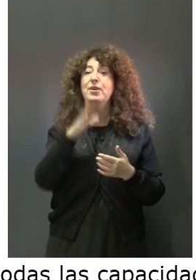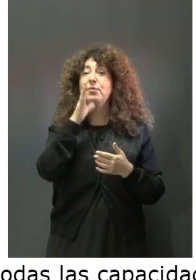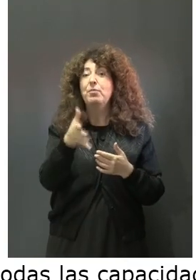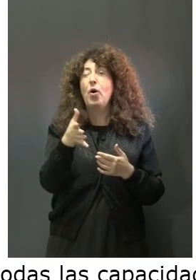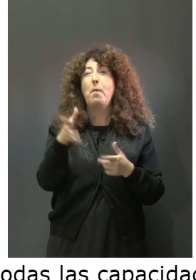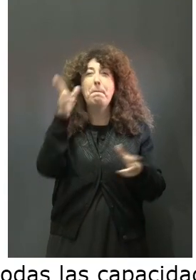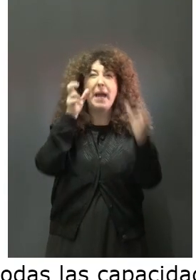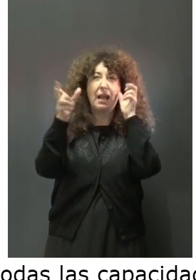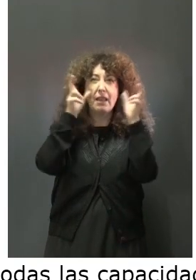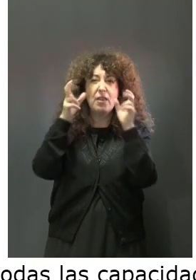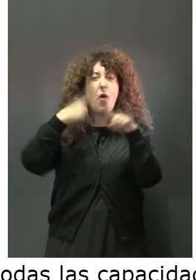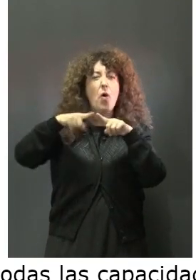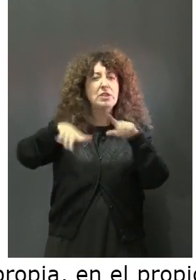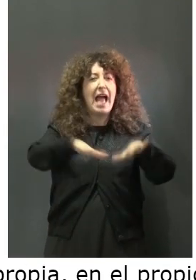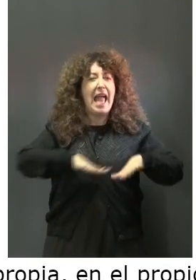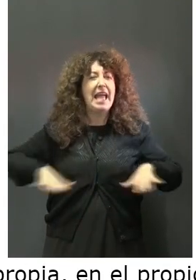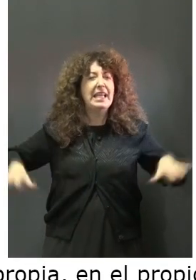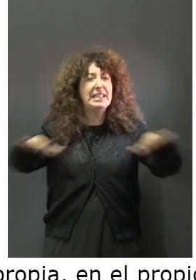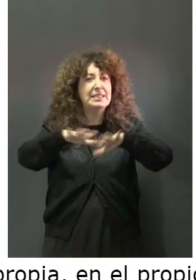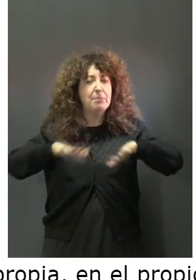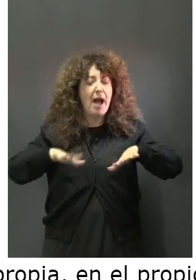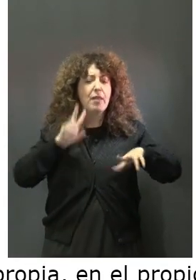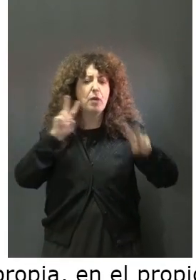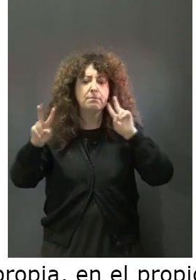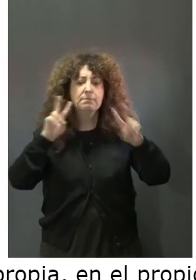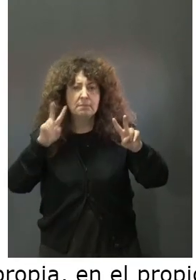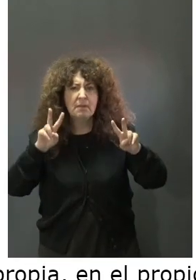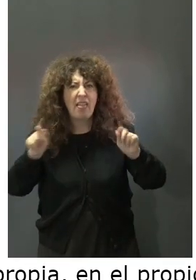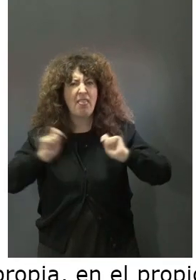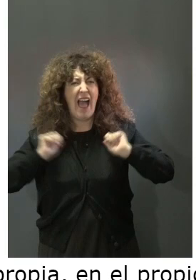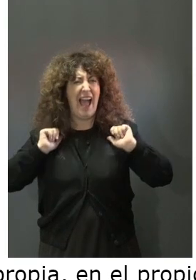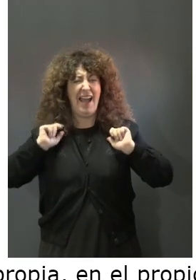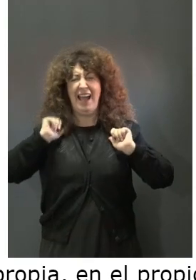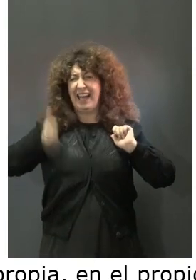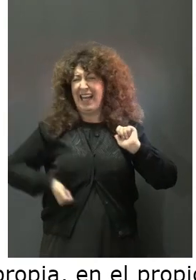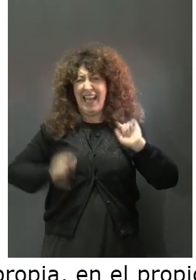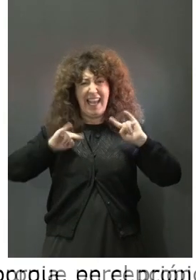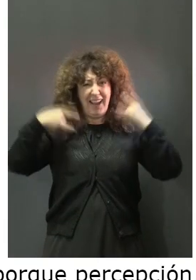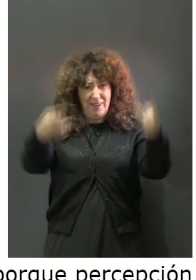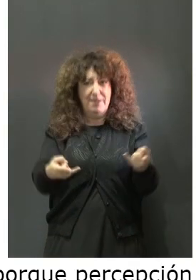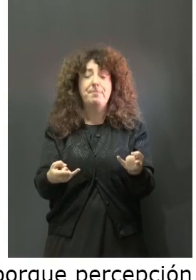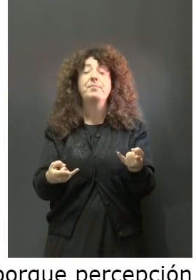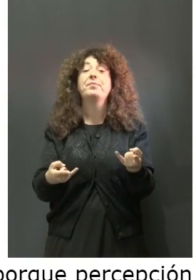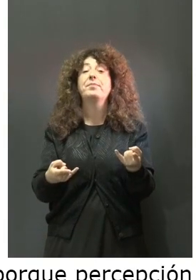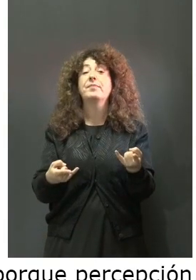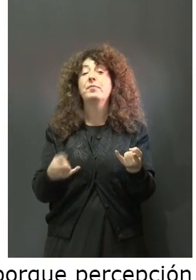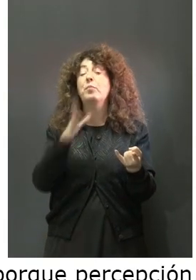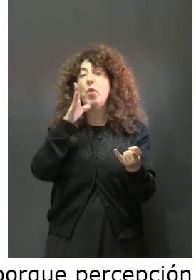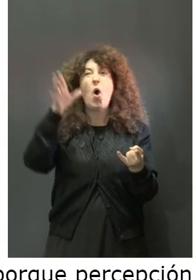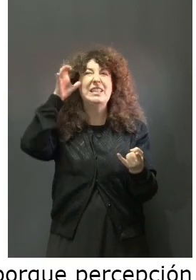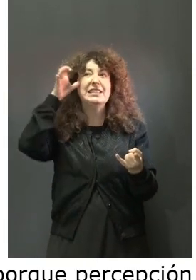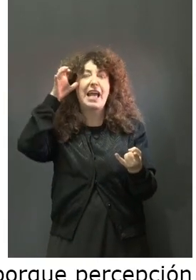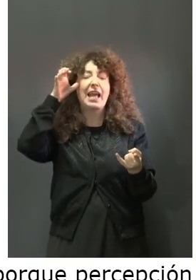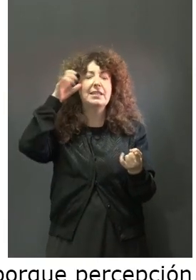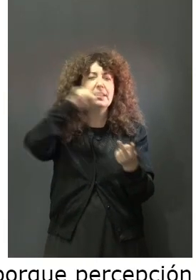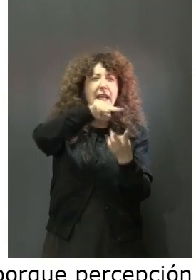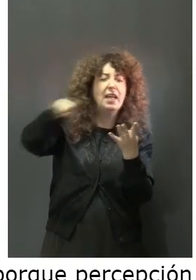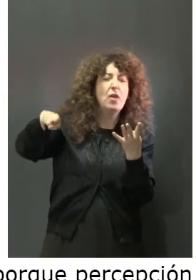la percepción que tenemos del espacio se enriquece. Porque lo vamos a ver a través de todos esos sentidos que los